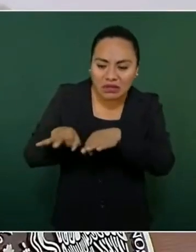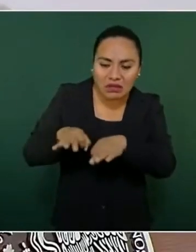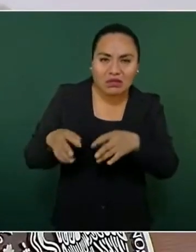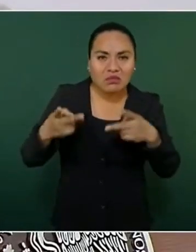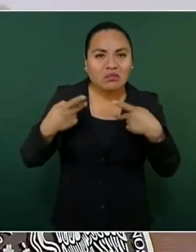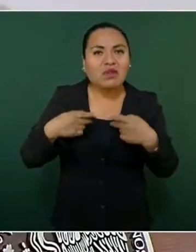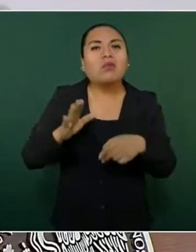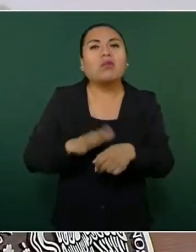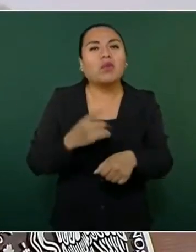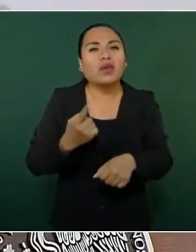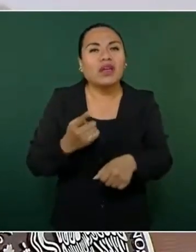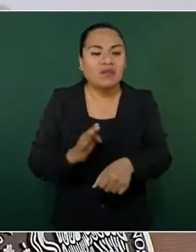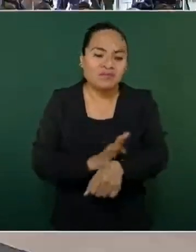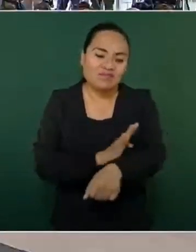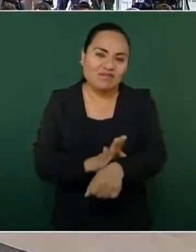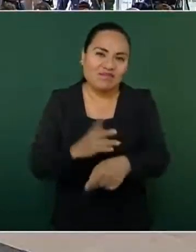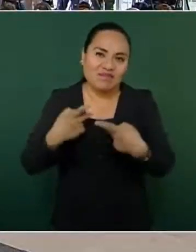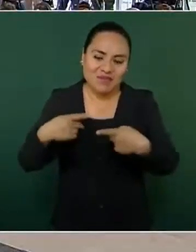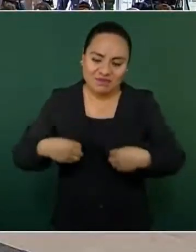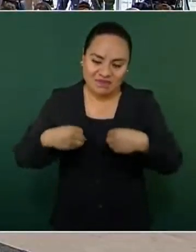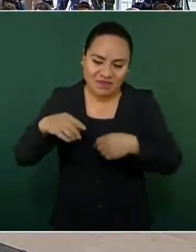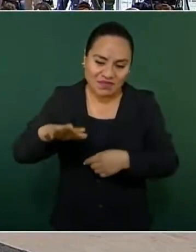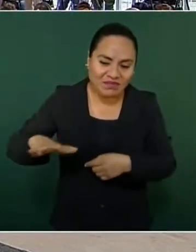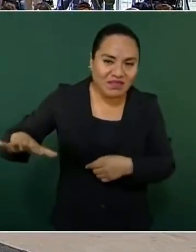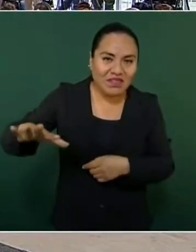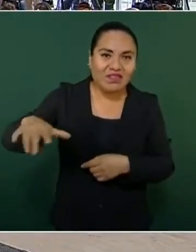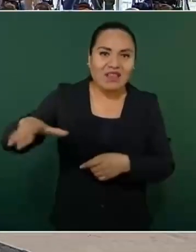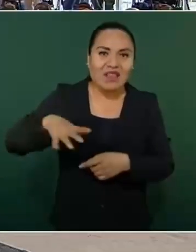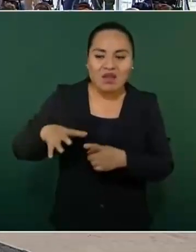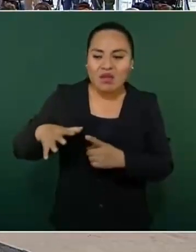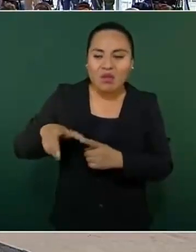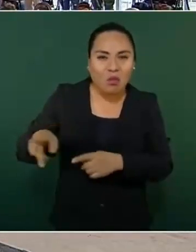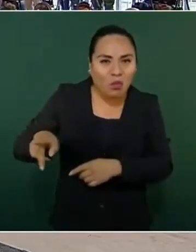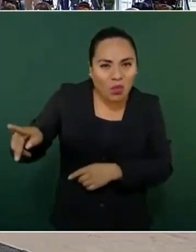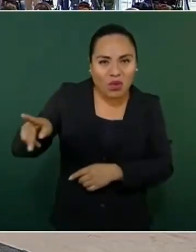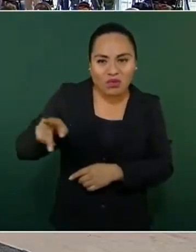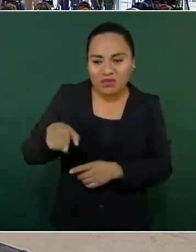del pueblo. Si fuese para